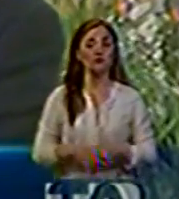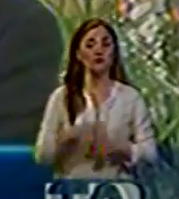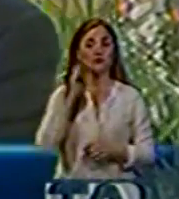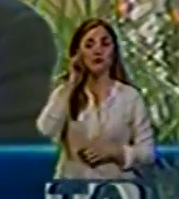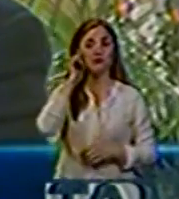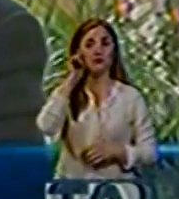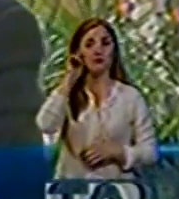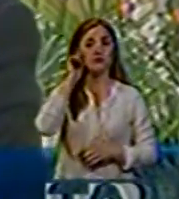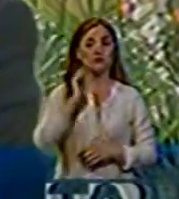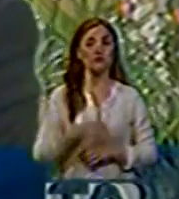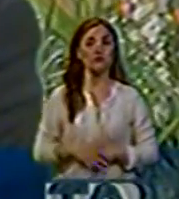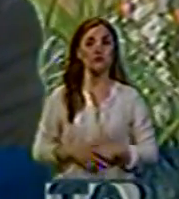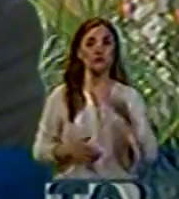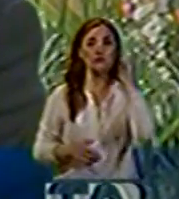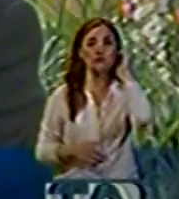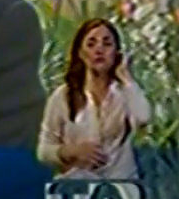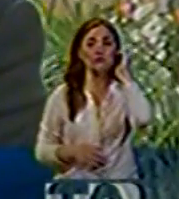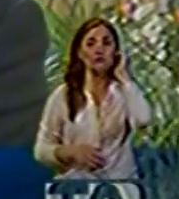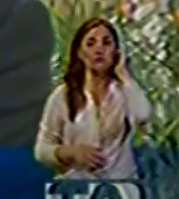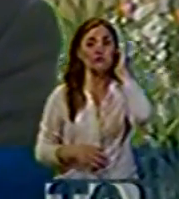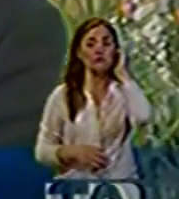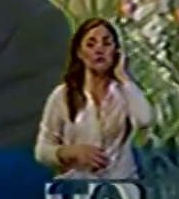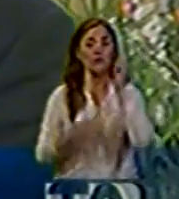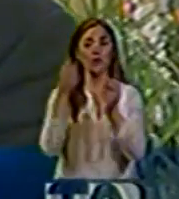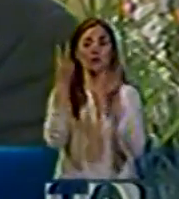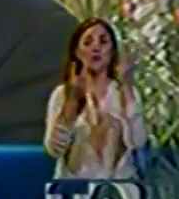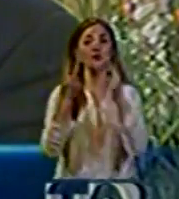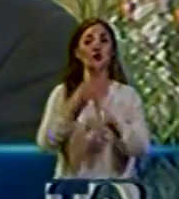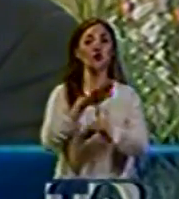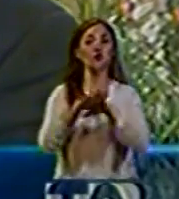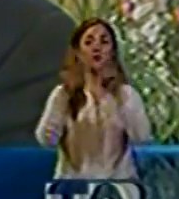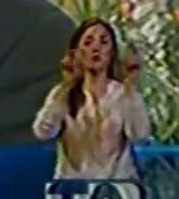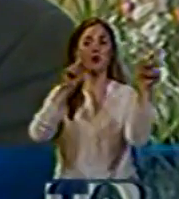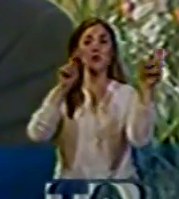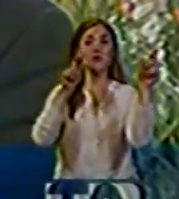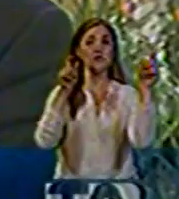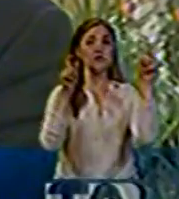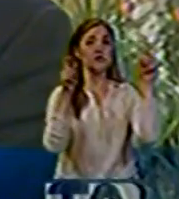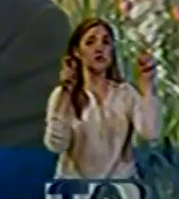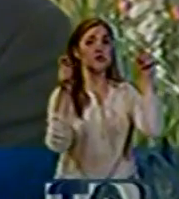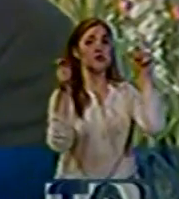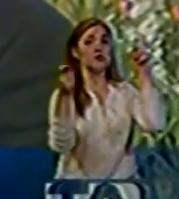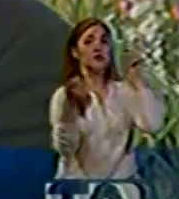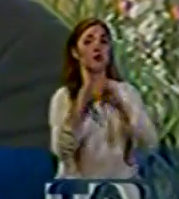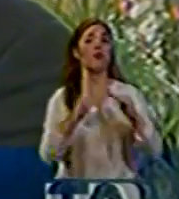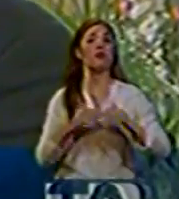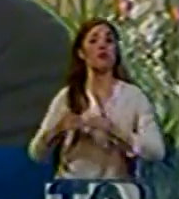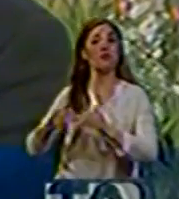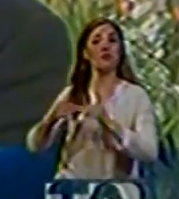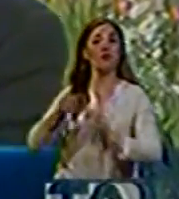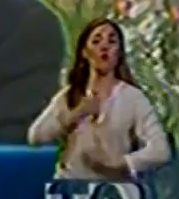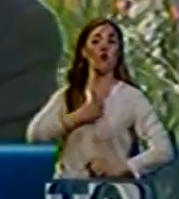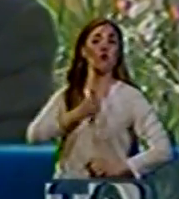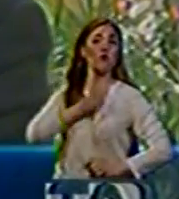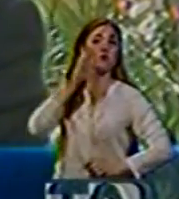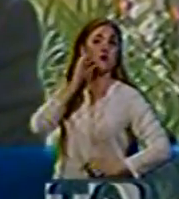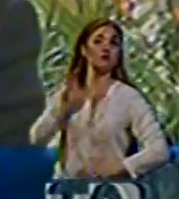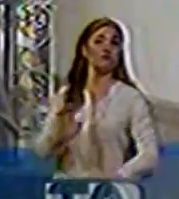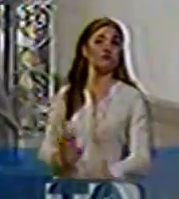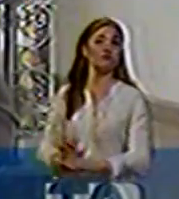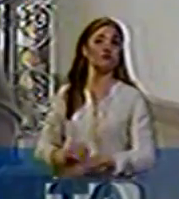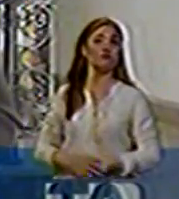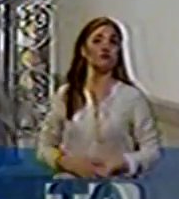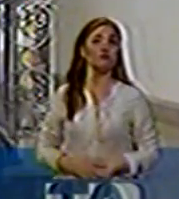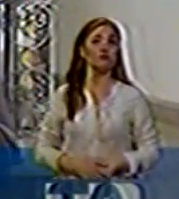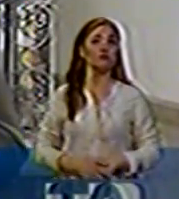eso un capítulo muy importante de esta visita tiene que ver con esto, con esta transición democrática que está viviendo el Ecuador, que